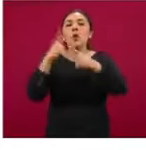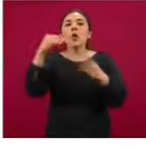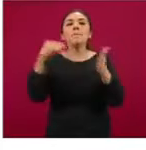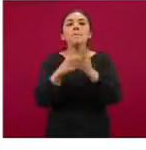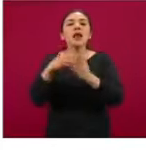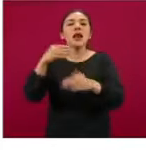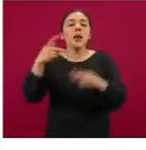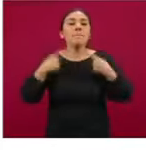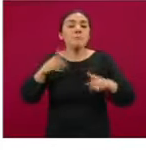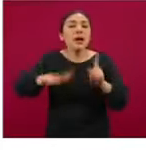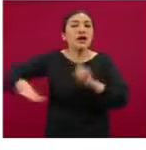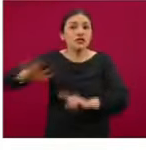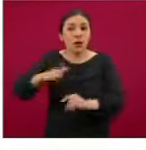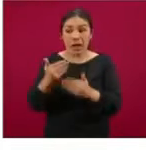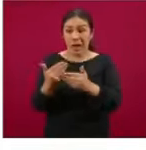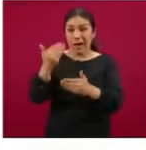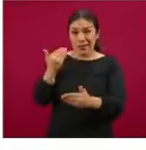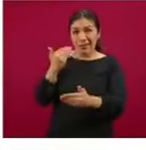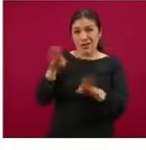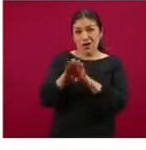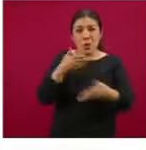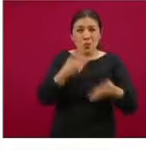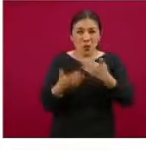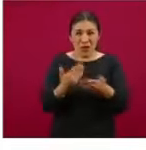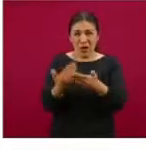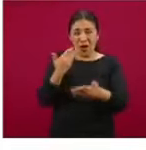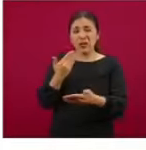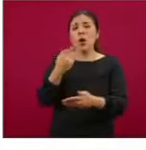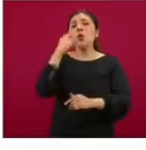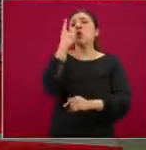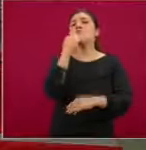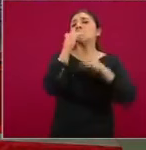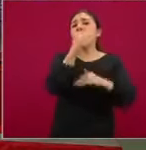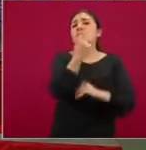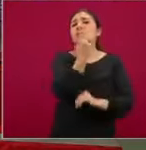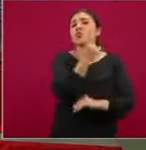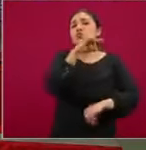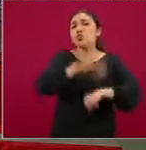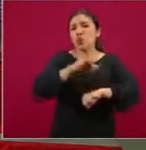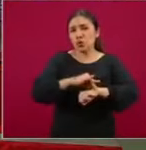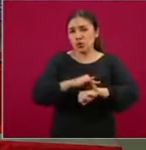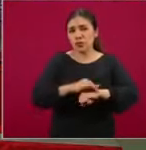abordaje anterior nos quedaríamos en 1. Siguiente, por favor.